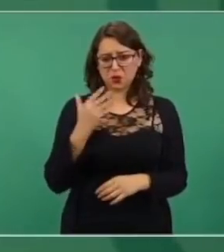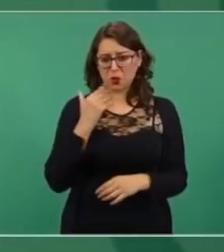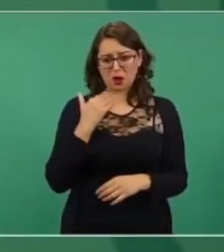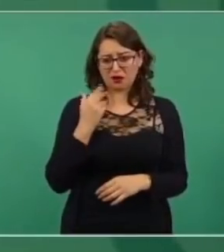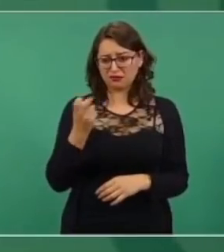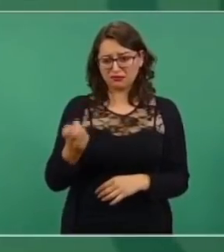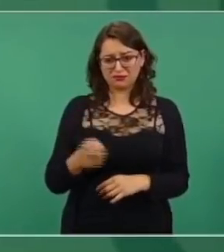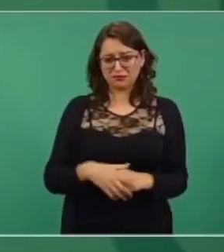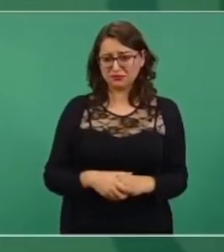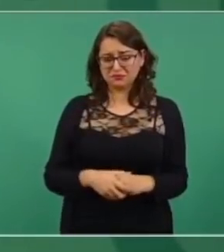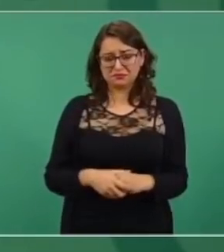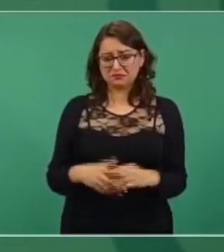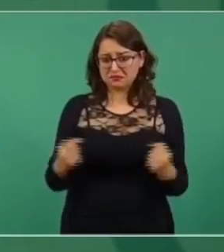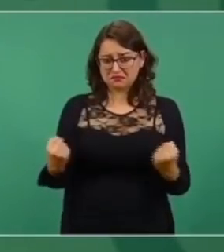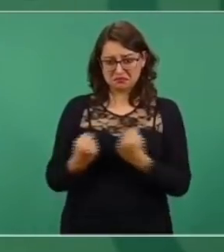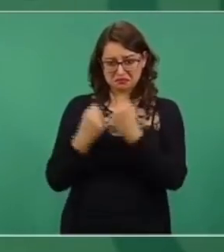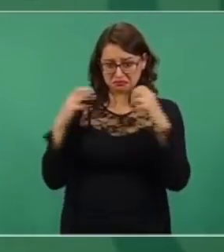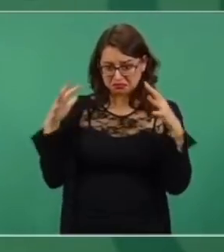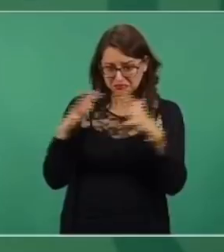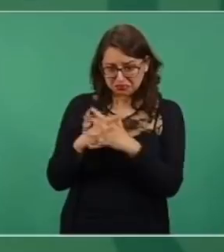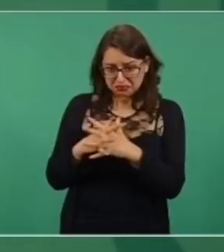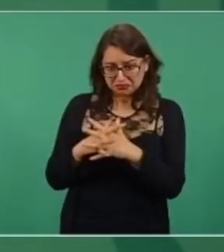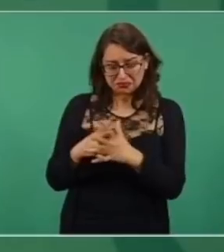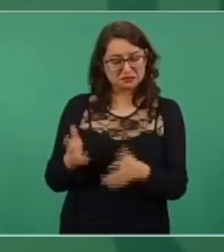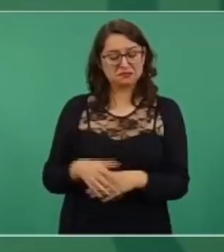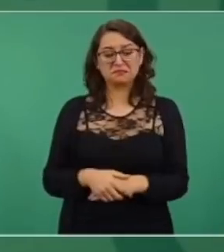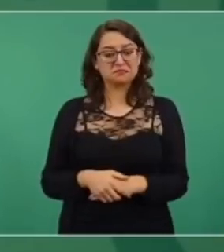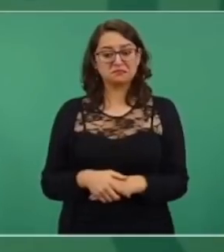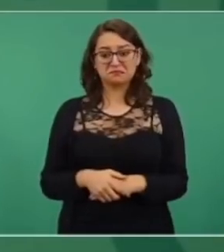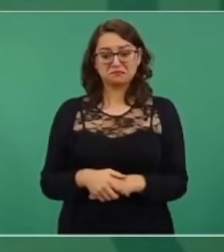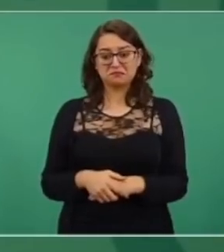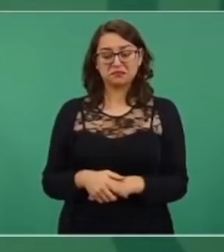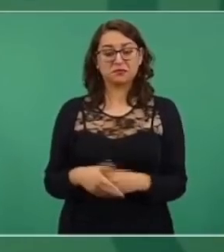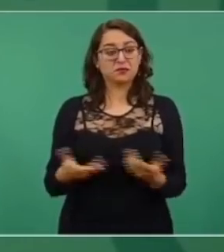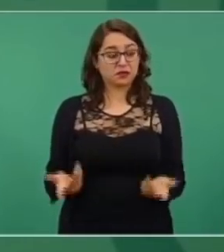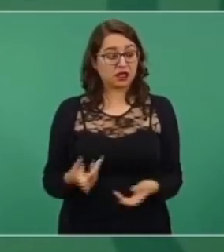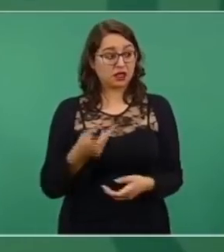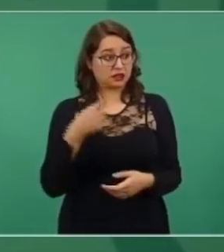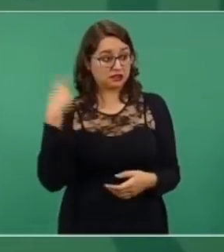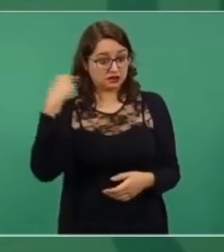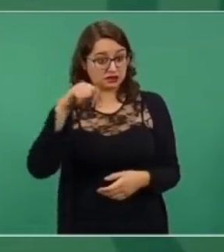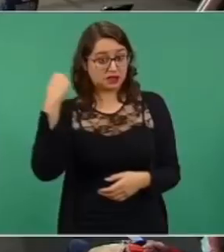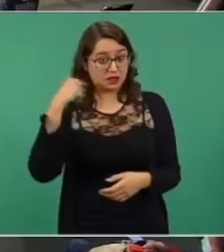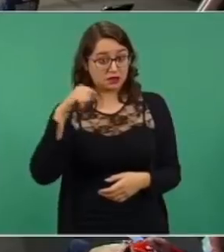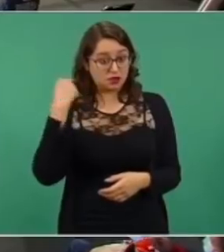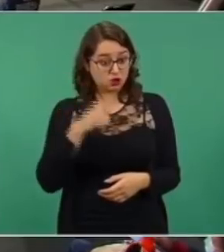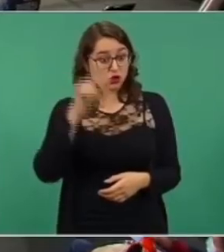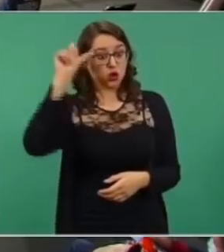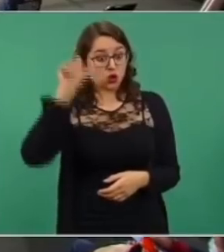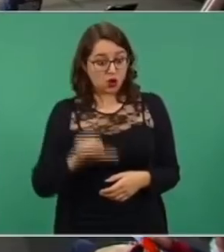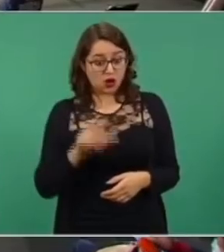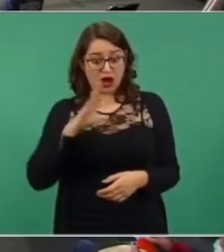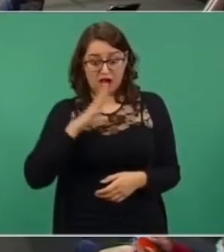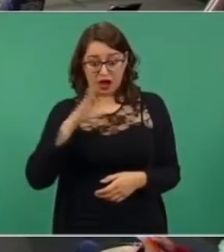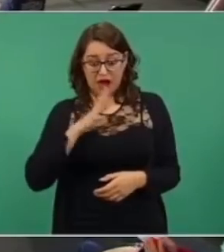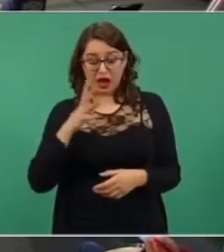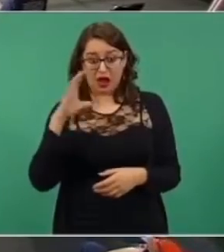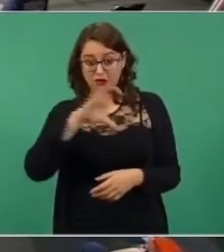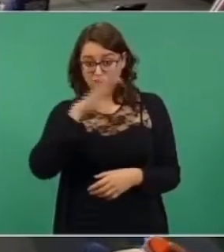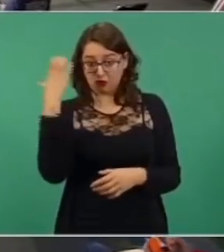en cuanto a confrontación, ¿dices? Sí, incluso en la cuenta de Tabasco Hoy hay algunas imágenes